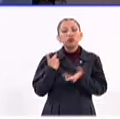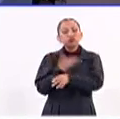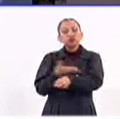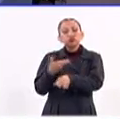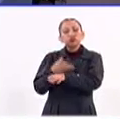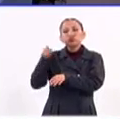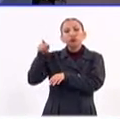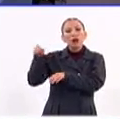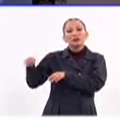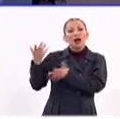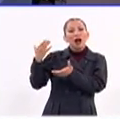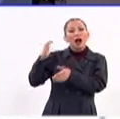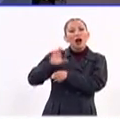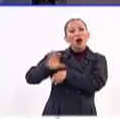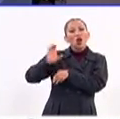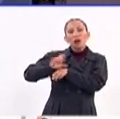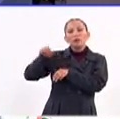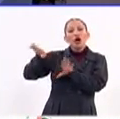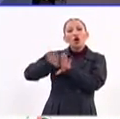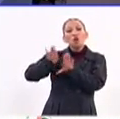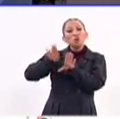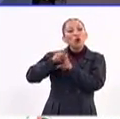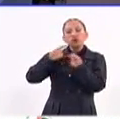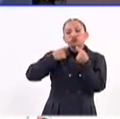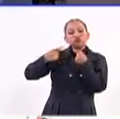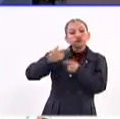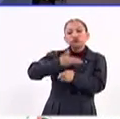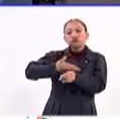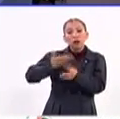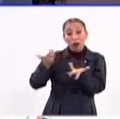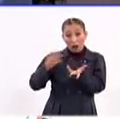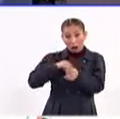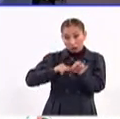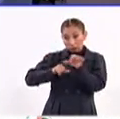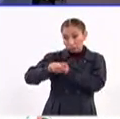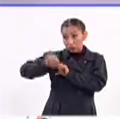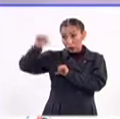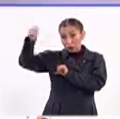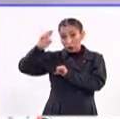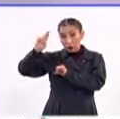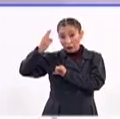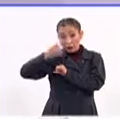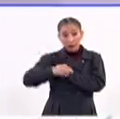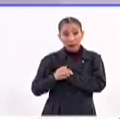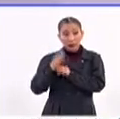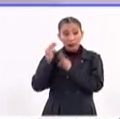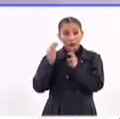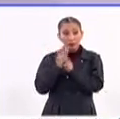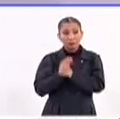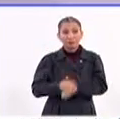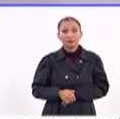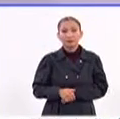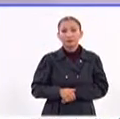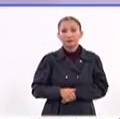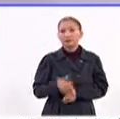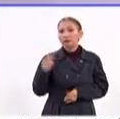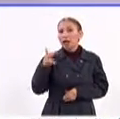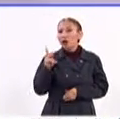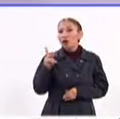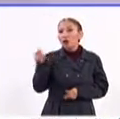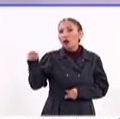tipo de movilidades en tu universidad? Supongo que tienen movilidades con otras universidades del mundo, pero